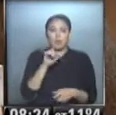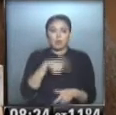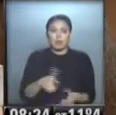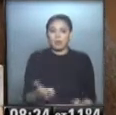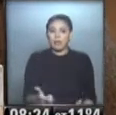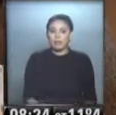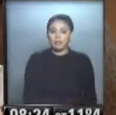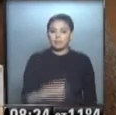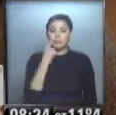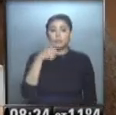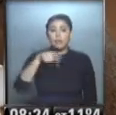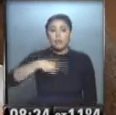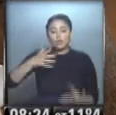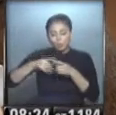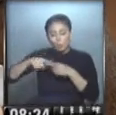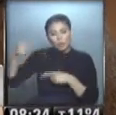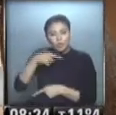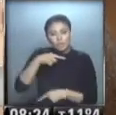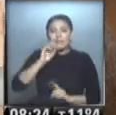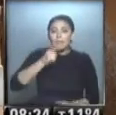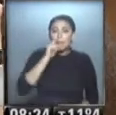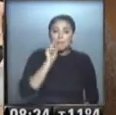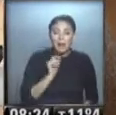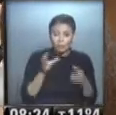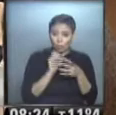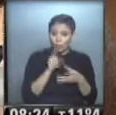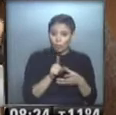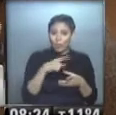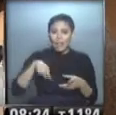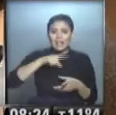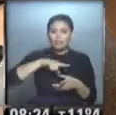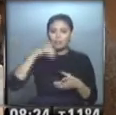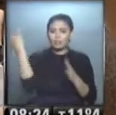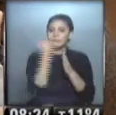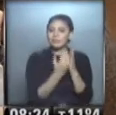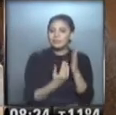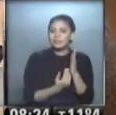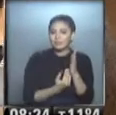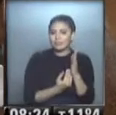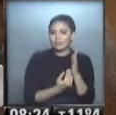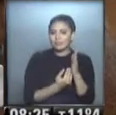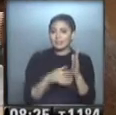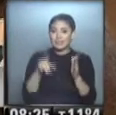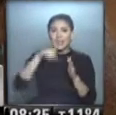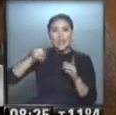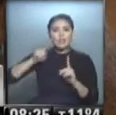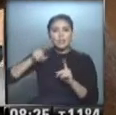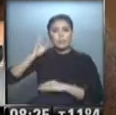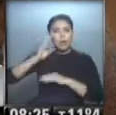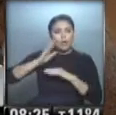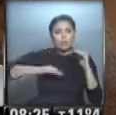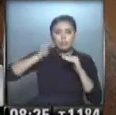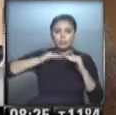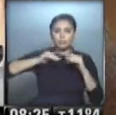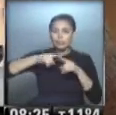de la oposición política, y en este caso el propio macrismo, en realidad construyen una agenda que no les propia, que no son ellos los constructores de su